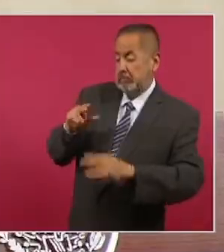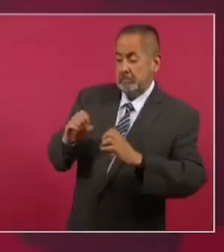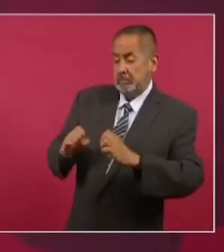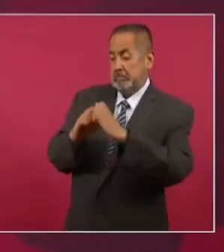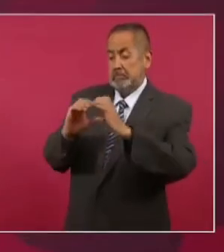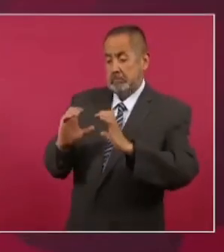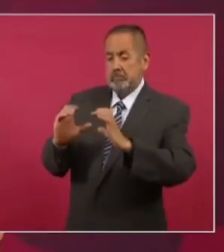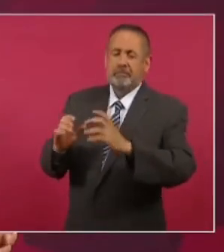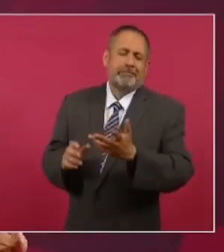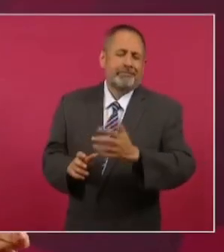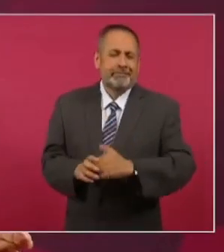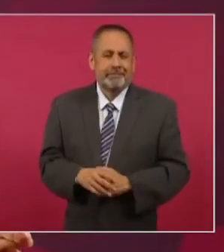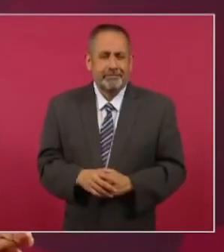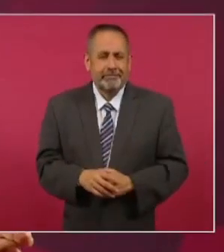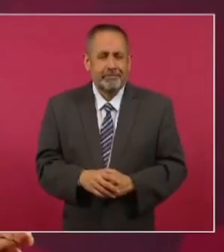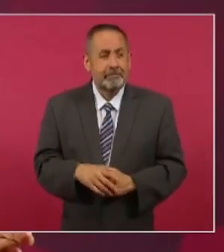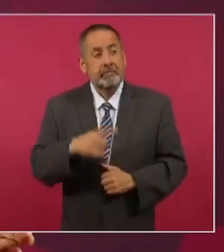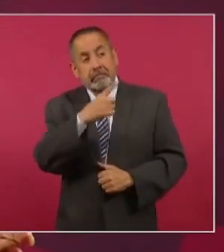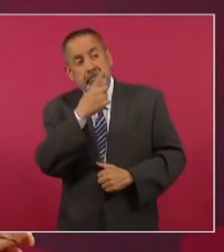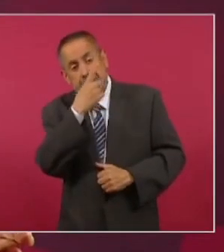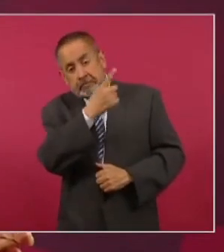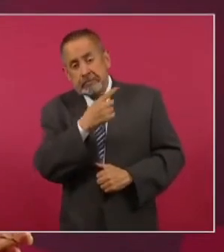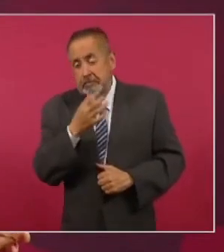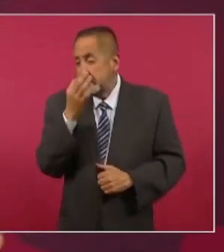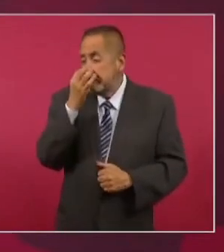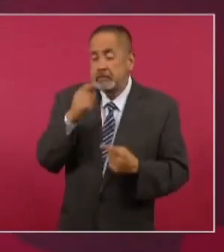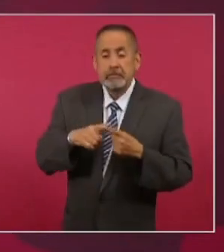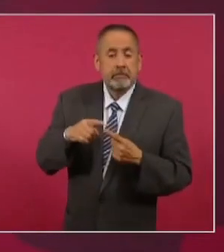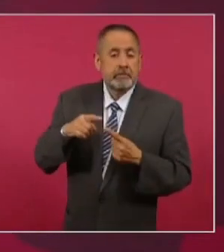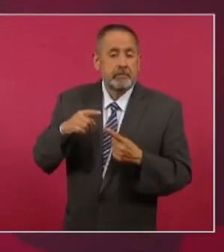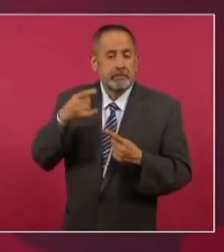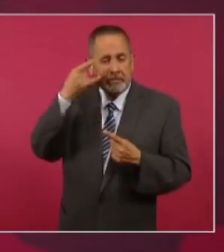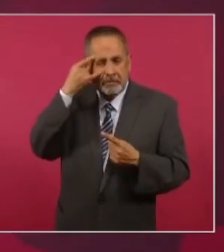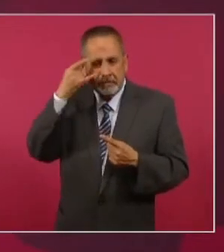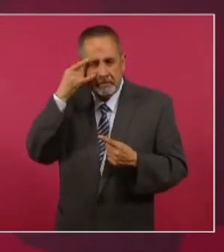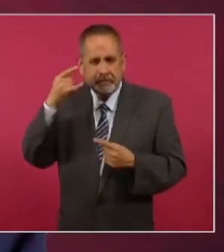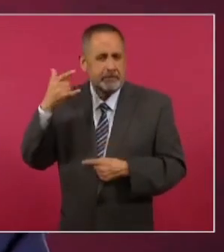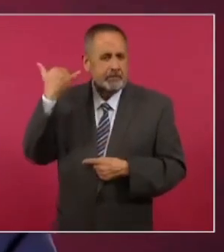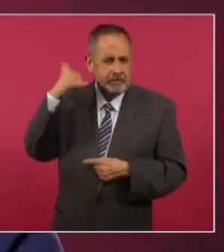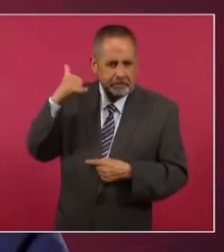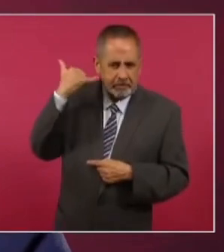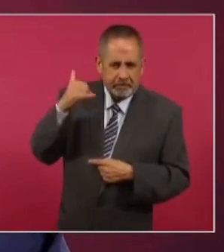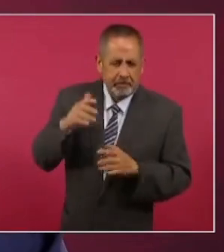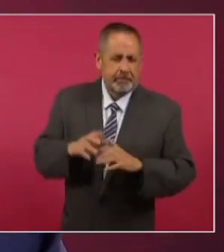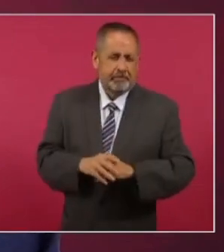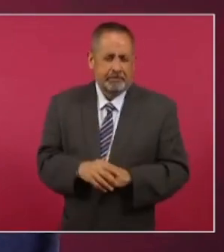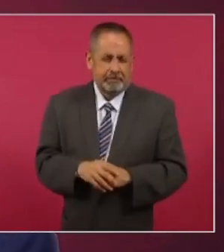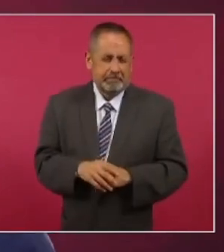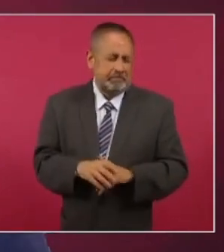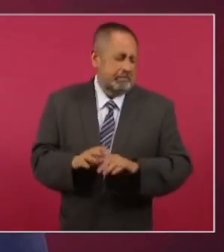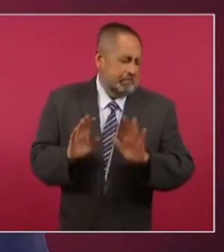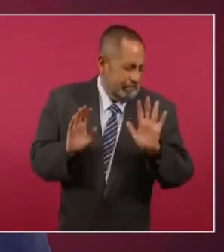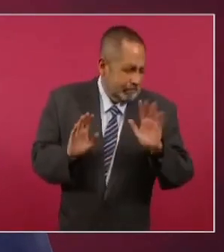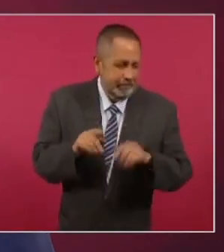hablan de que sólo se puede viajar a Campeche y a Yucatán si fuese así